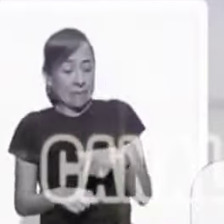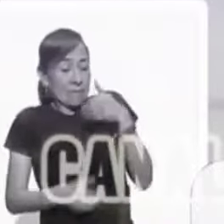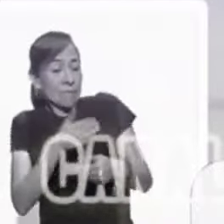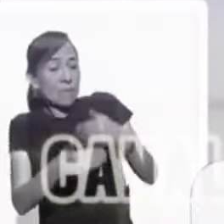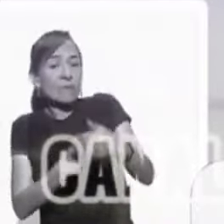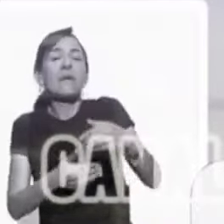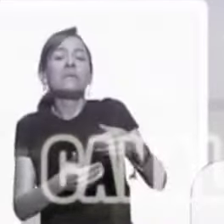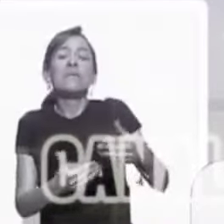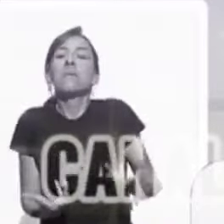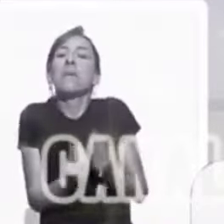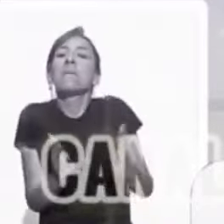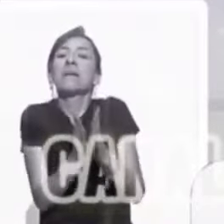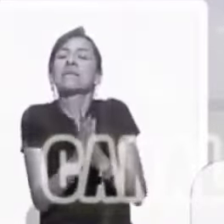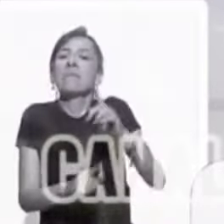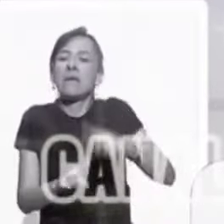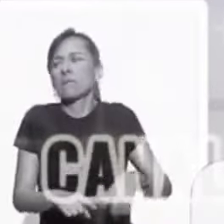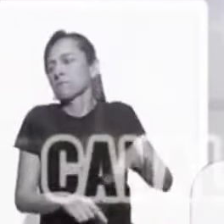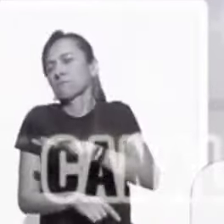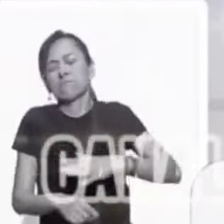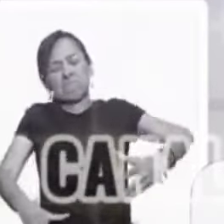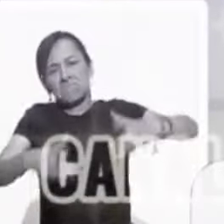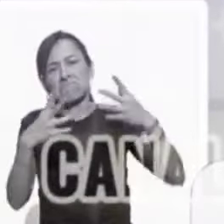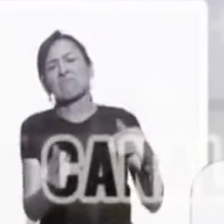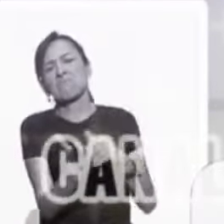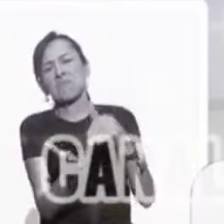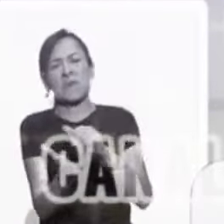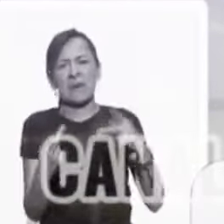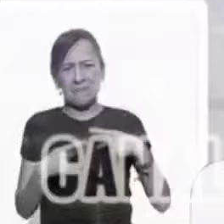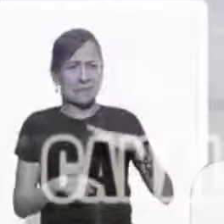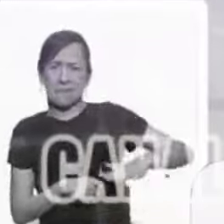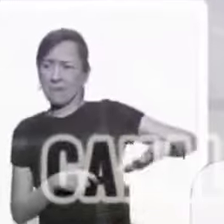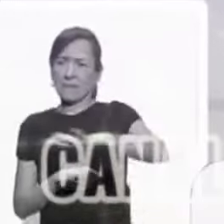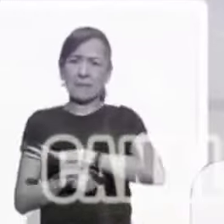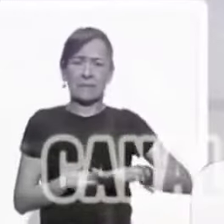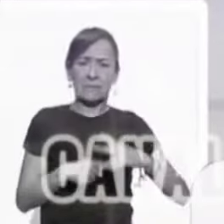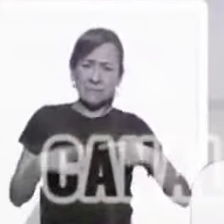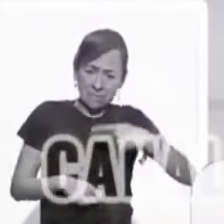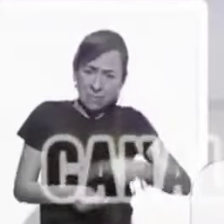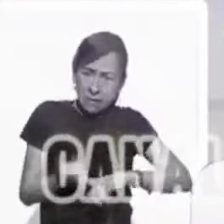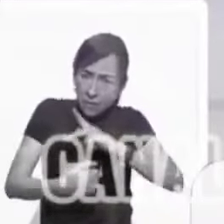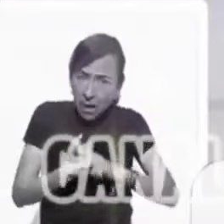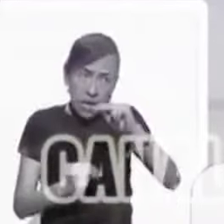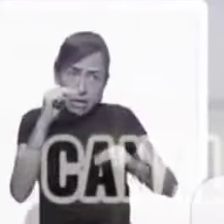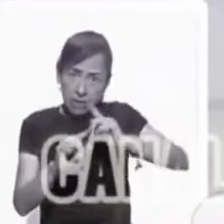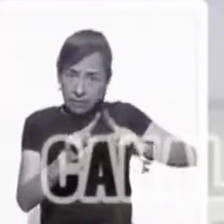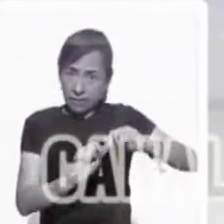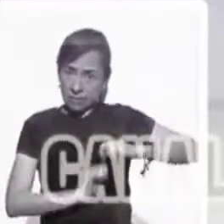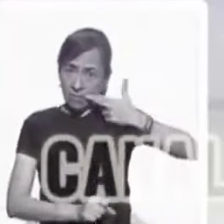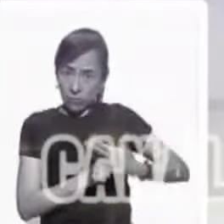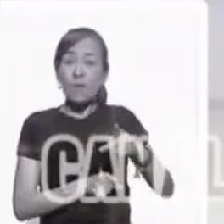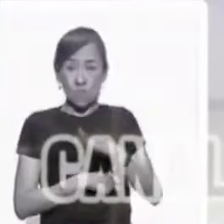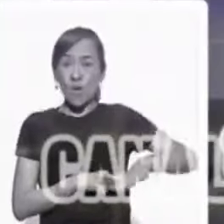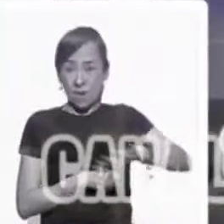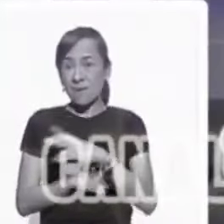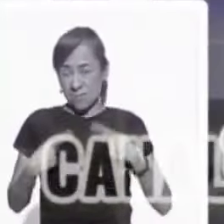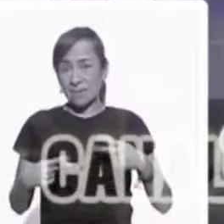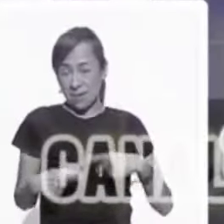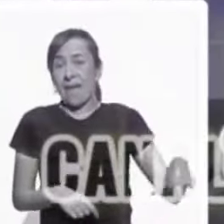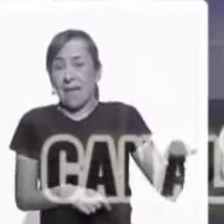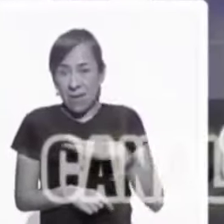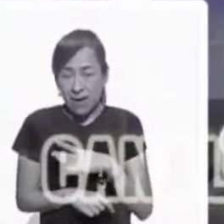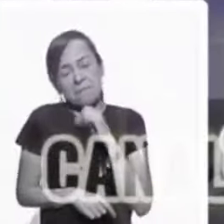este proceso hay millones de personas implicadas a diferentes niveles y con diferentes niveles de responsabilidad Pero hay pueblo y obviamente también hay muchos retos